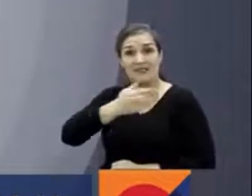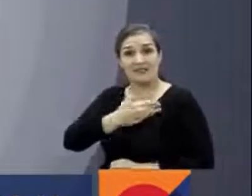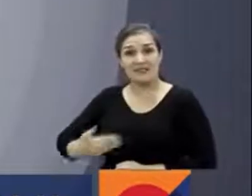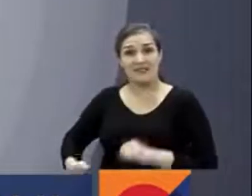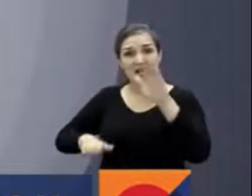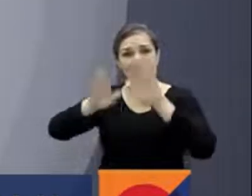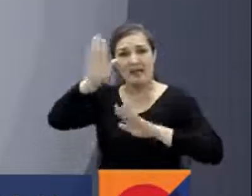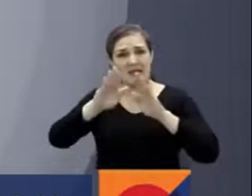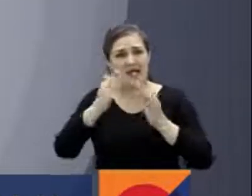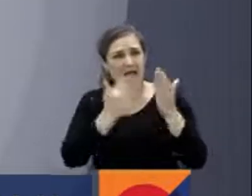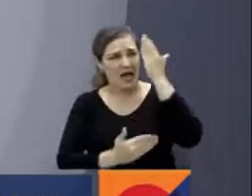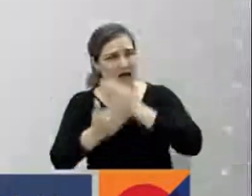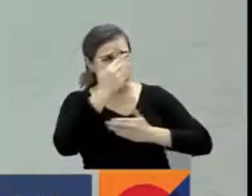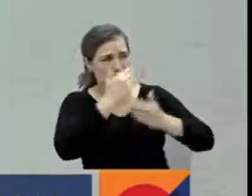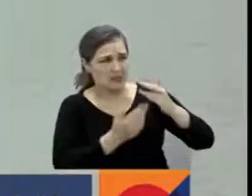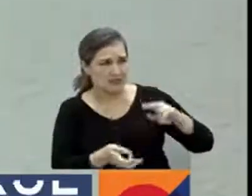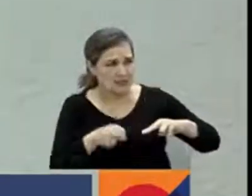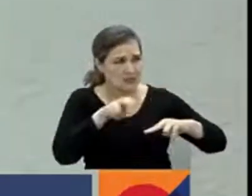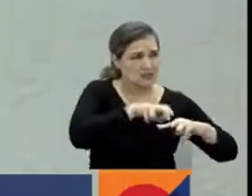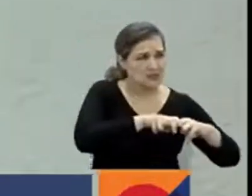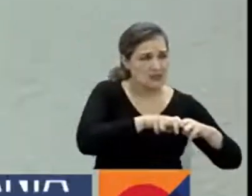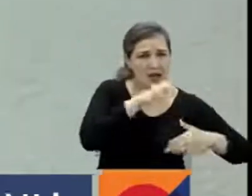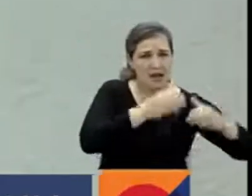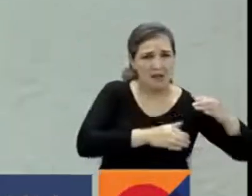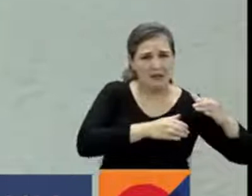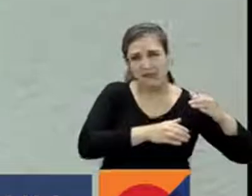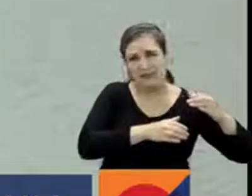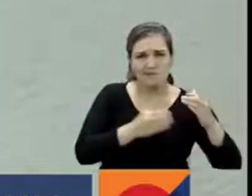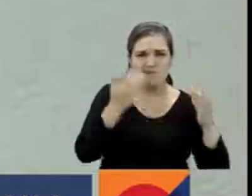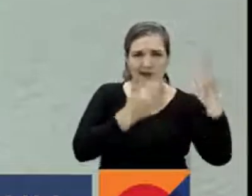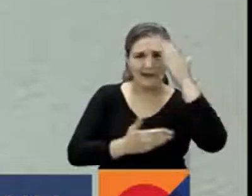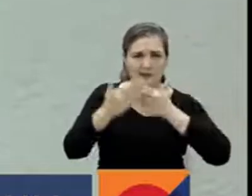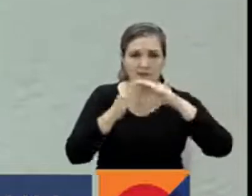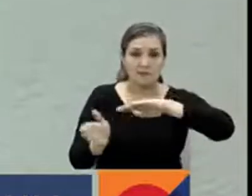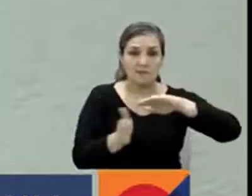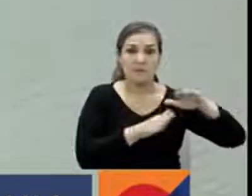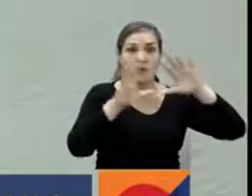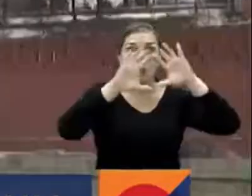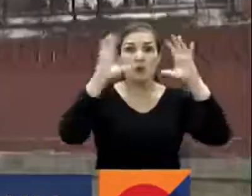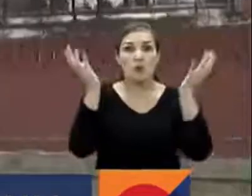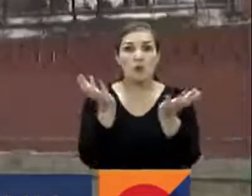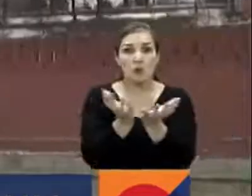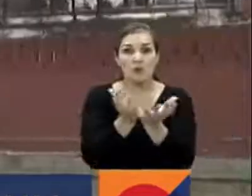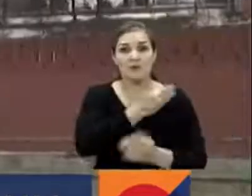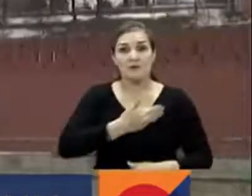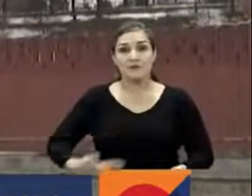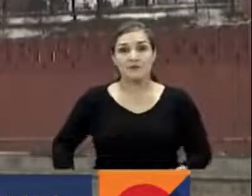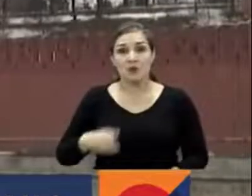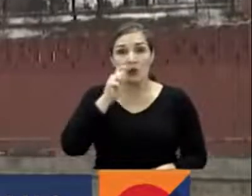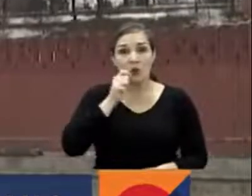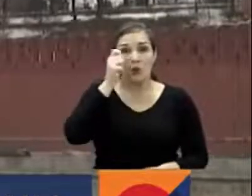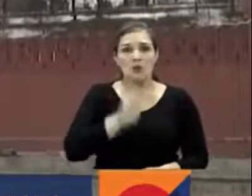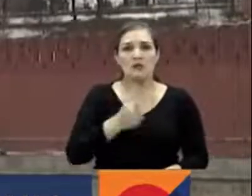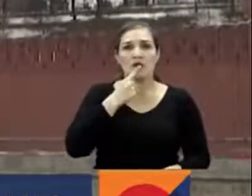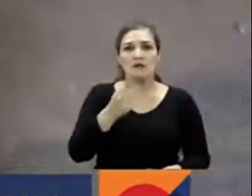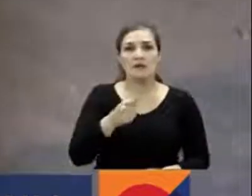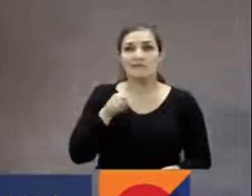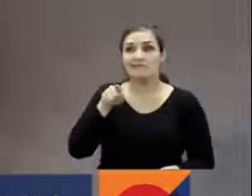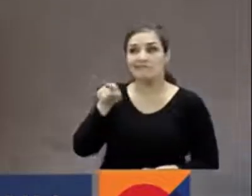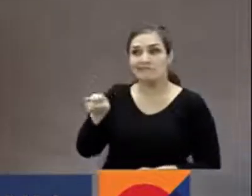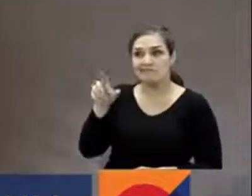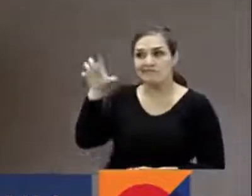analiza si recibe curul en Cámara. En el mundo, presidente de Ucrania dice que Moscú tiene a África como